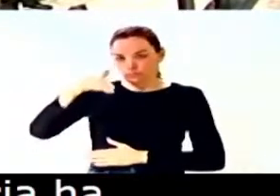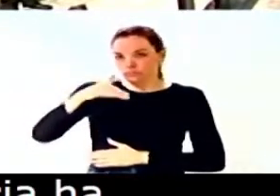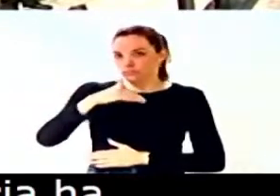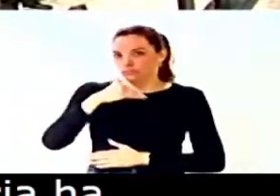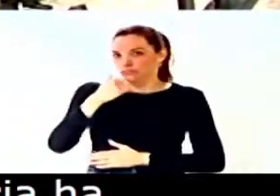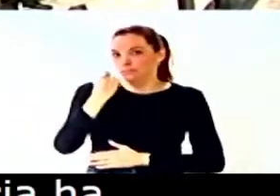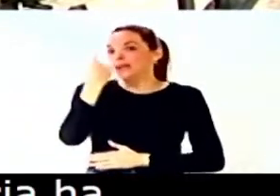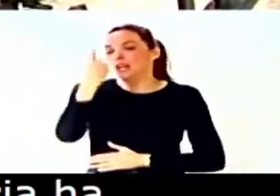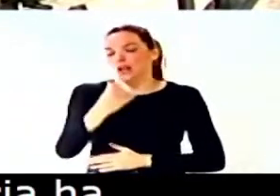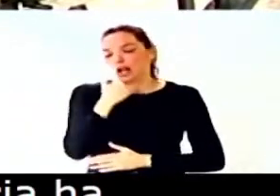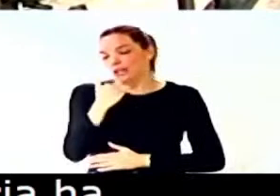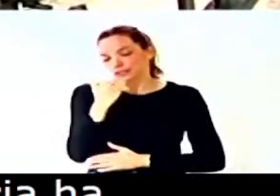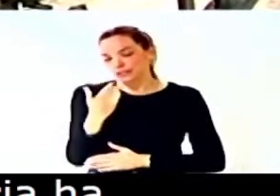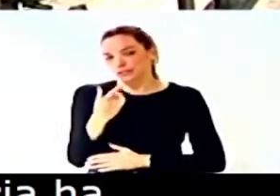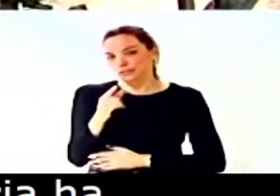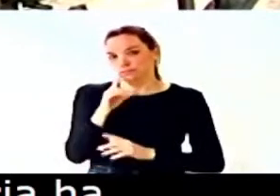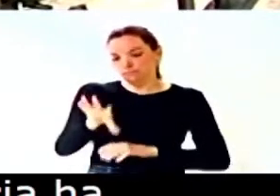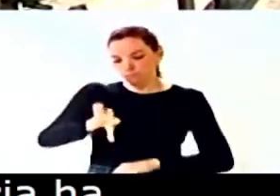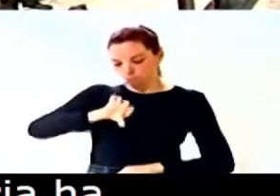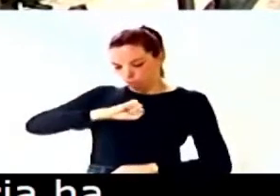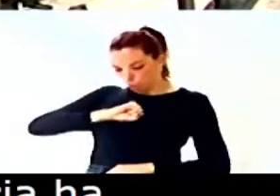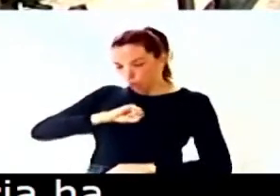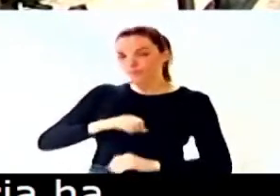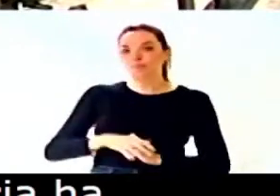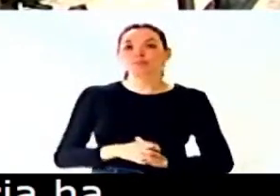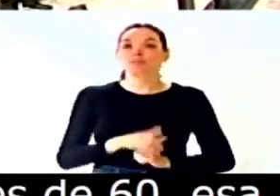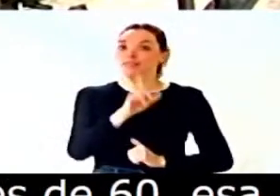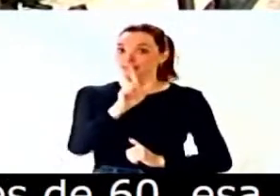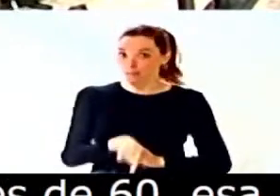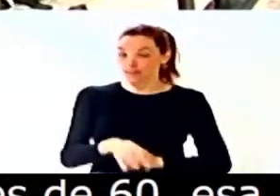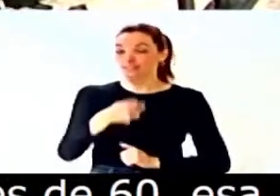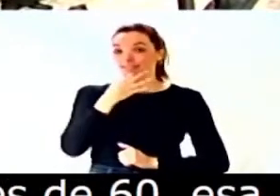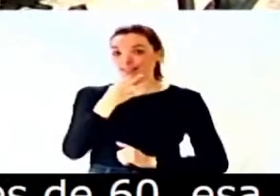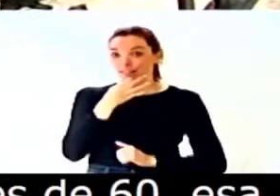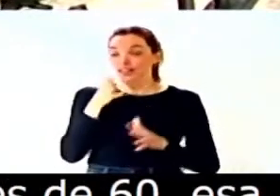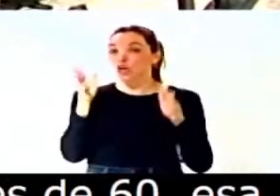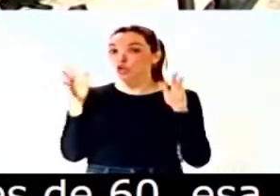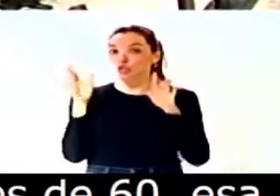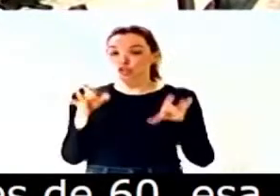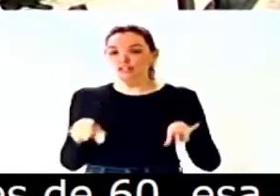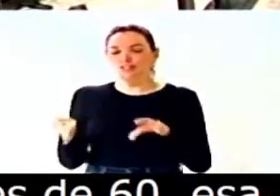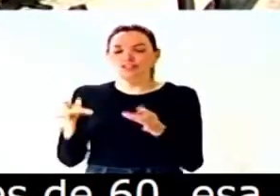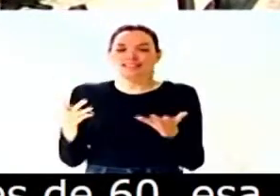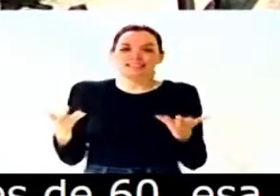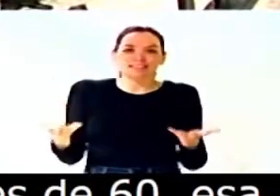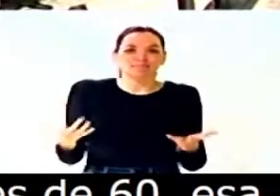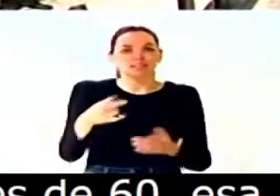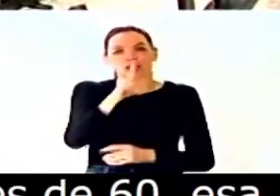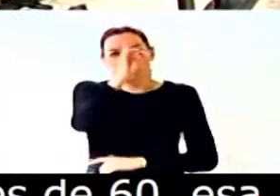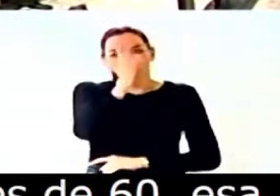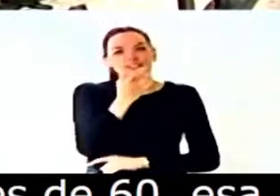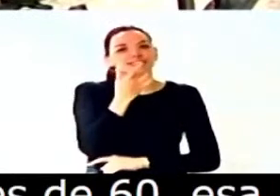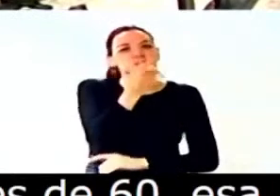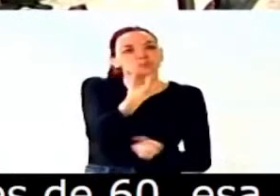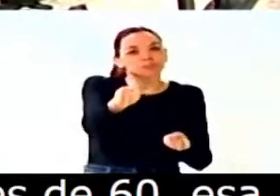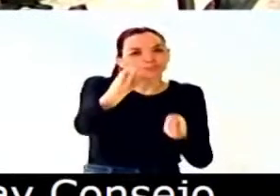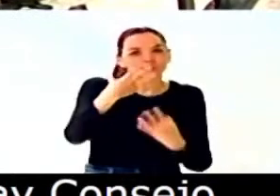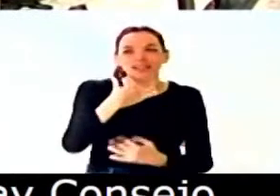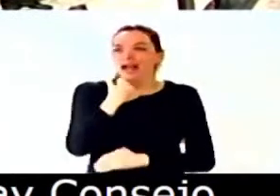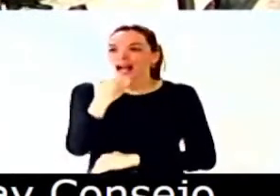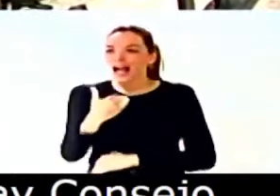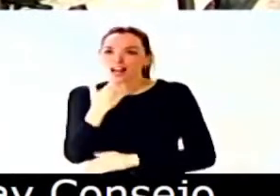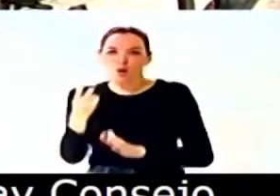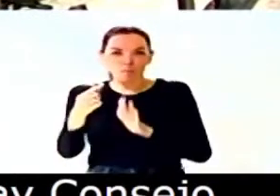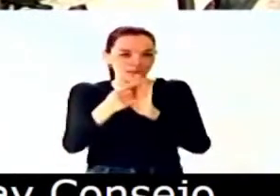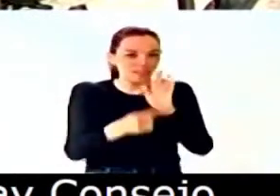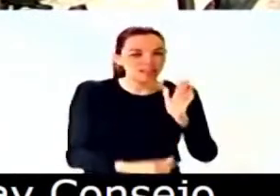Esa incidencia ronda también los 1.000 casos. Esta tarde hay Consejo Interterritorial. Bueno, pues no sé si nos puede adelantar si se va a plantear alguna